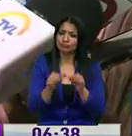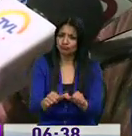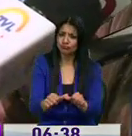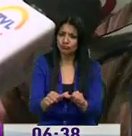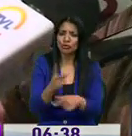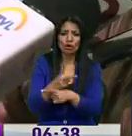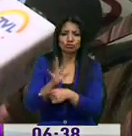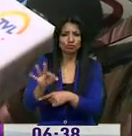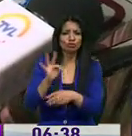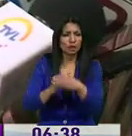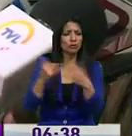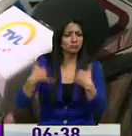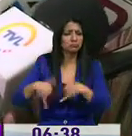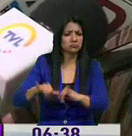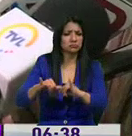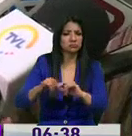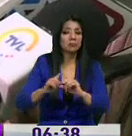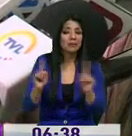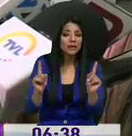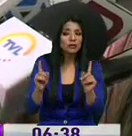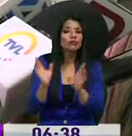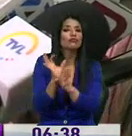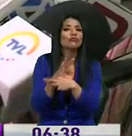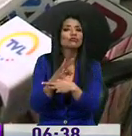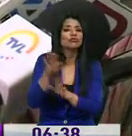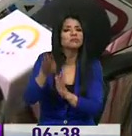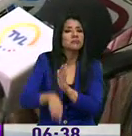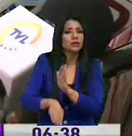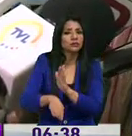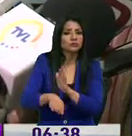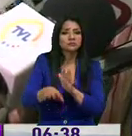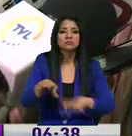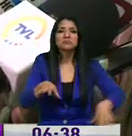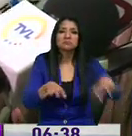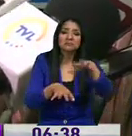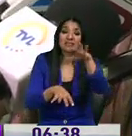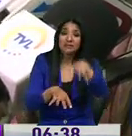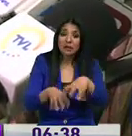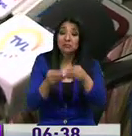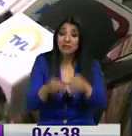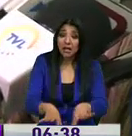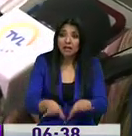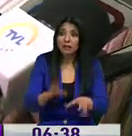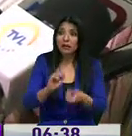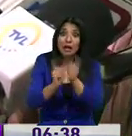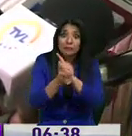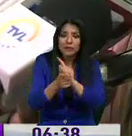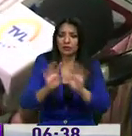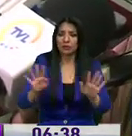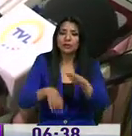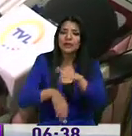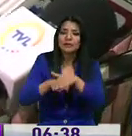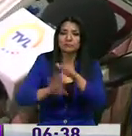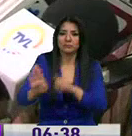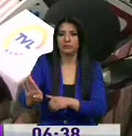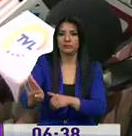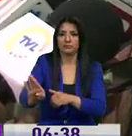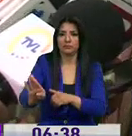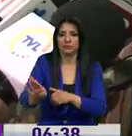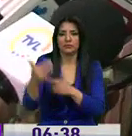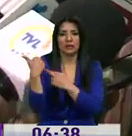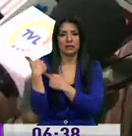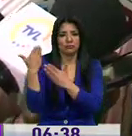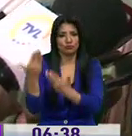consejo evidentemente no se está afectando ninguna parte de la estructura sino que se está haciendo una limitación de las competencias